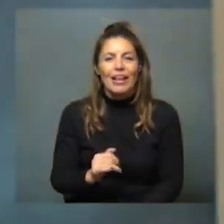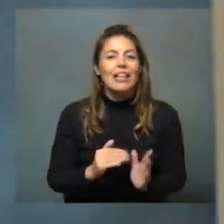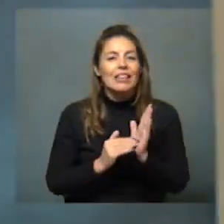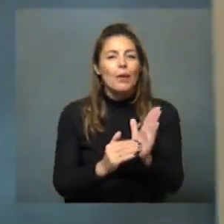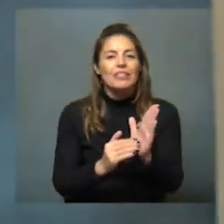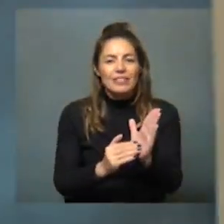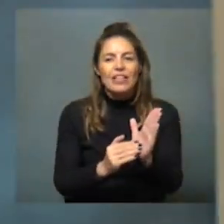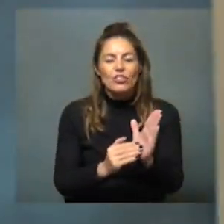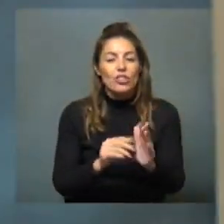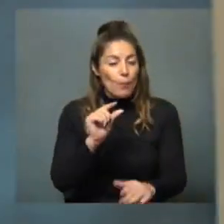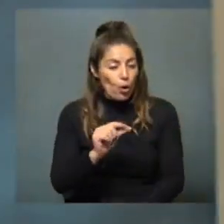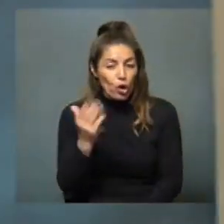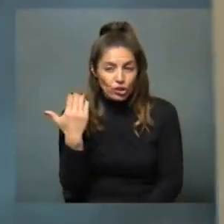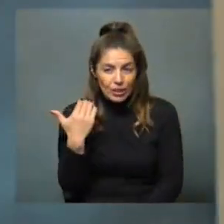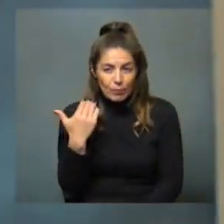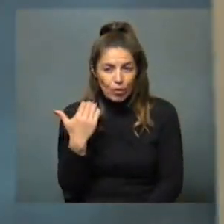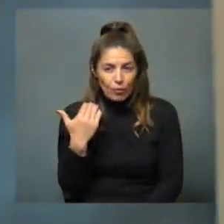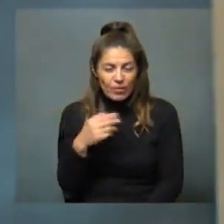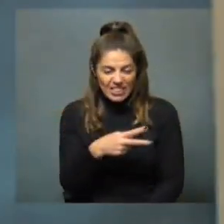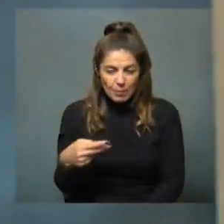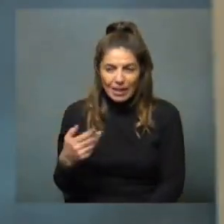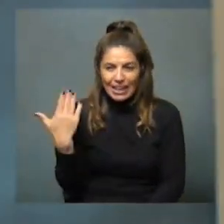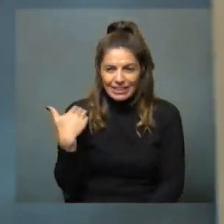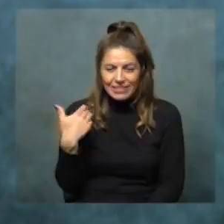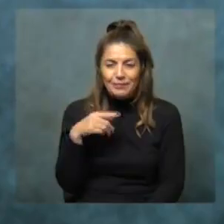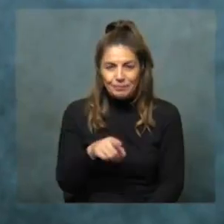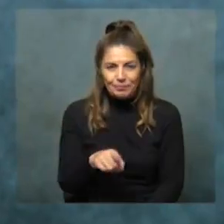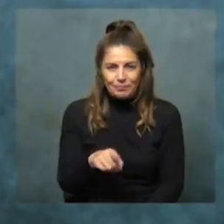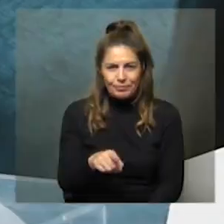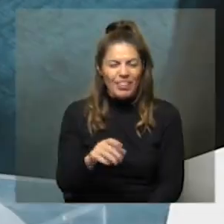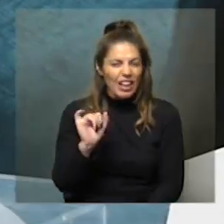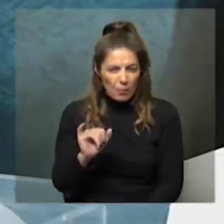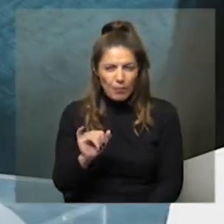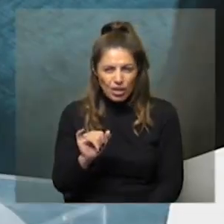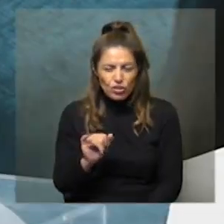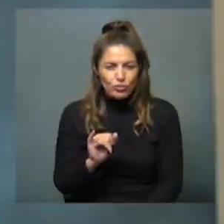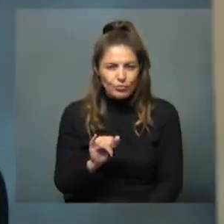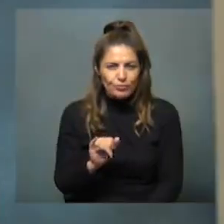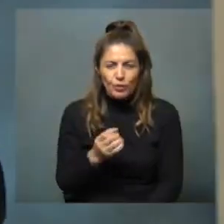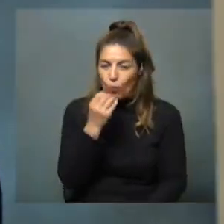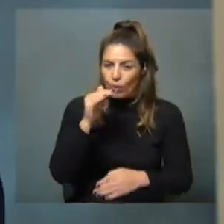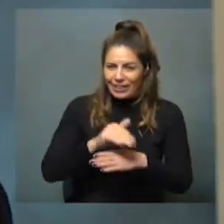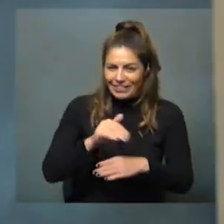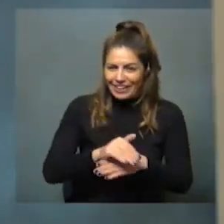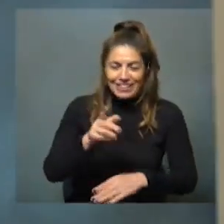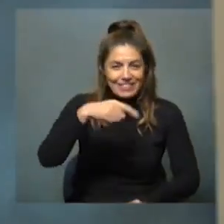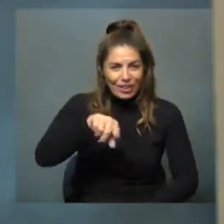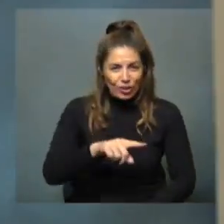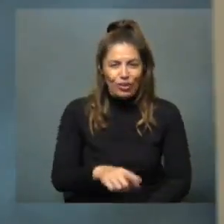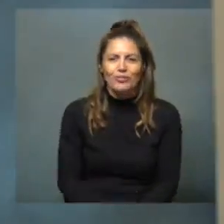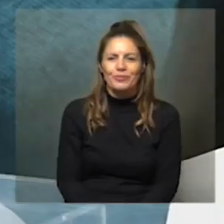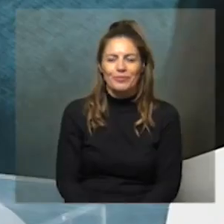presentación fue hace poco. Hace poquito. Un par de semanas en la trastienda. Mayo, ¿no? Muy buenas tardes a todos. Así que